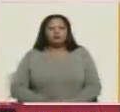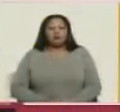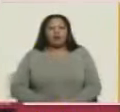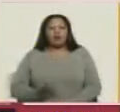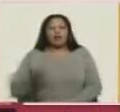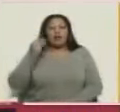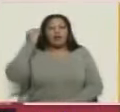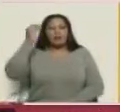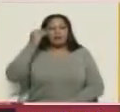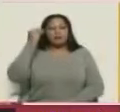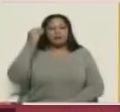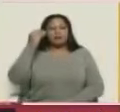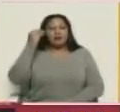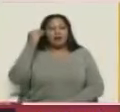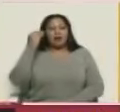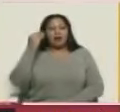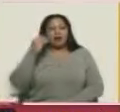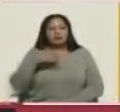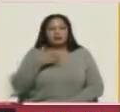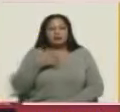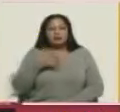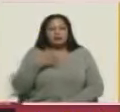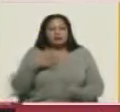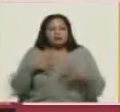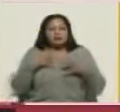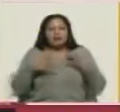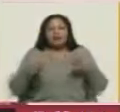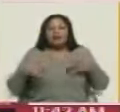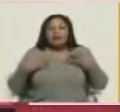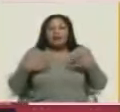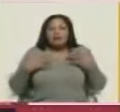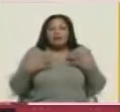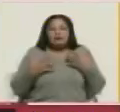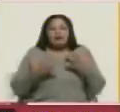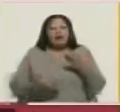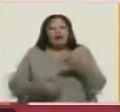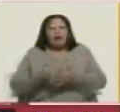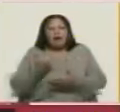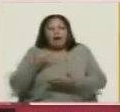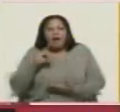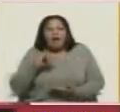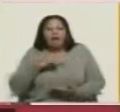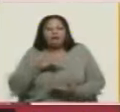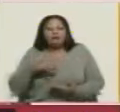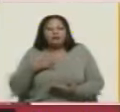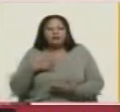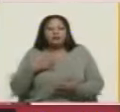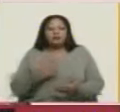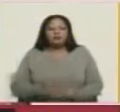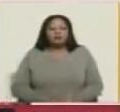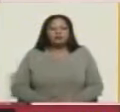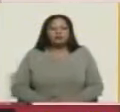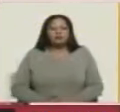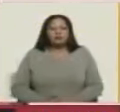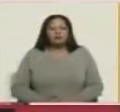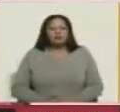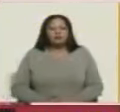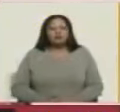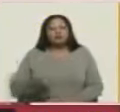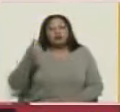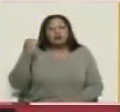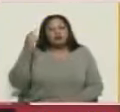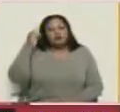expectativa enorme, hay una alegría, un entusiasmo. Ayer, que fue un